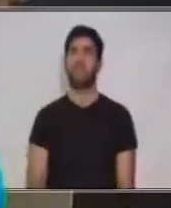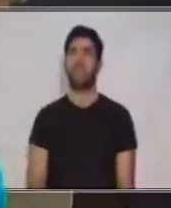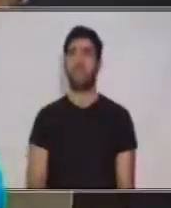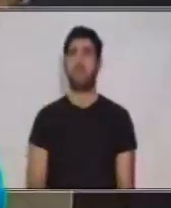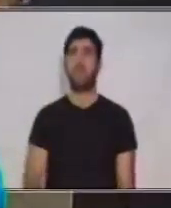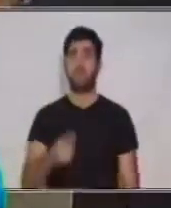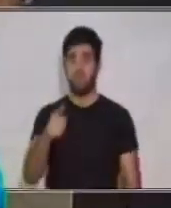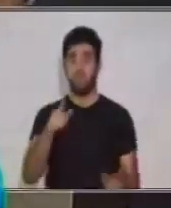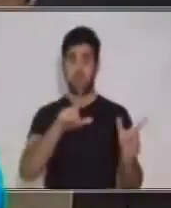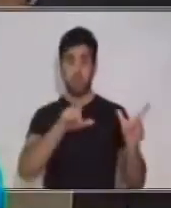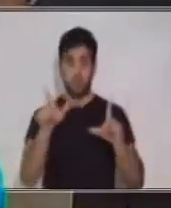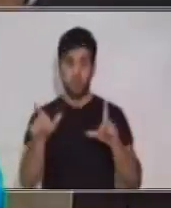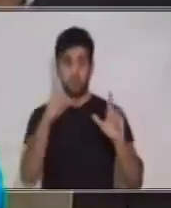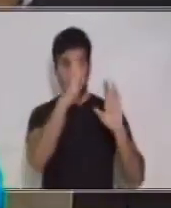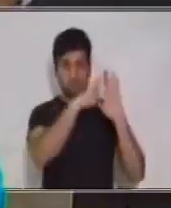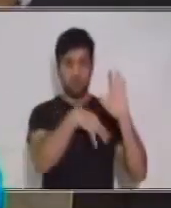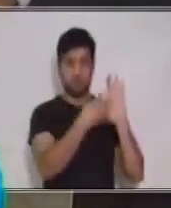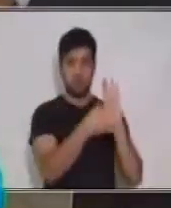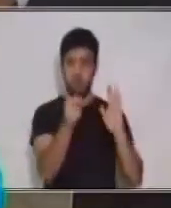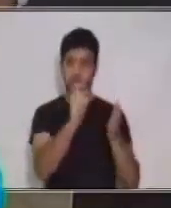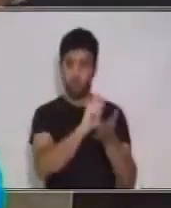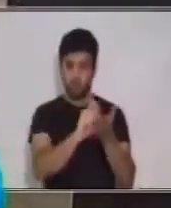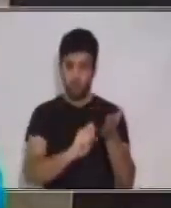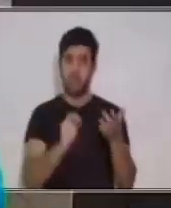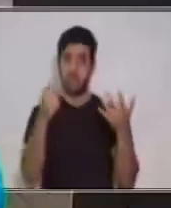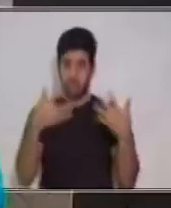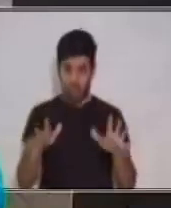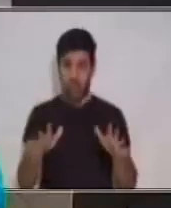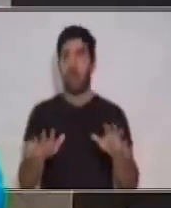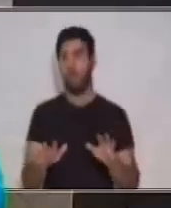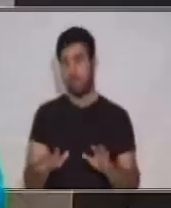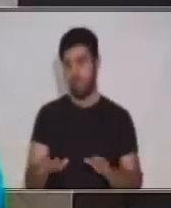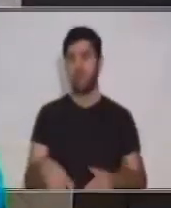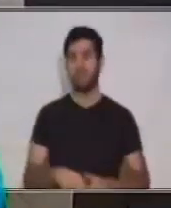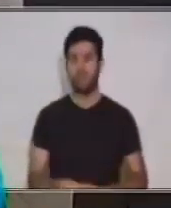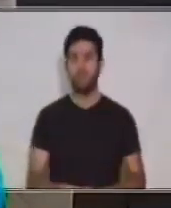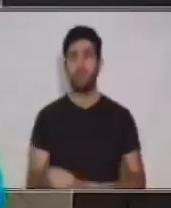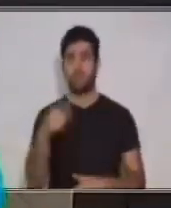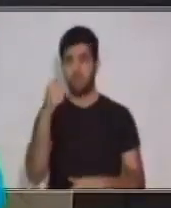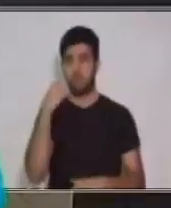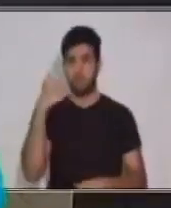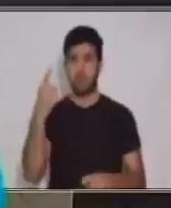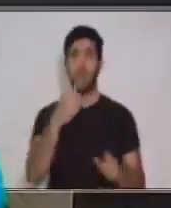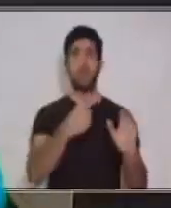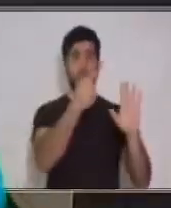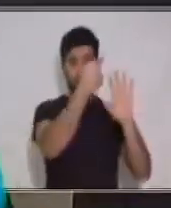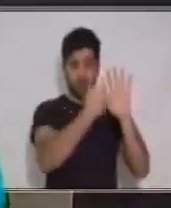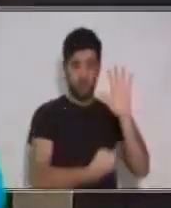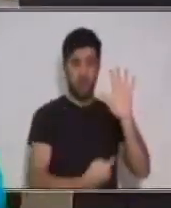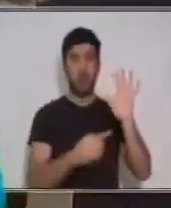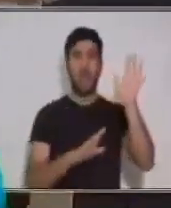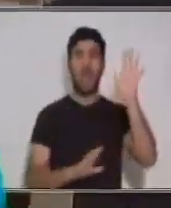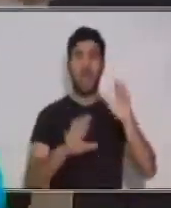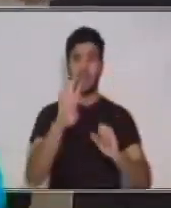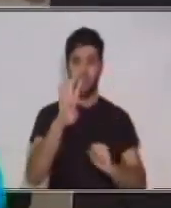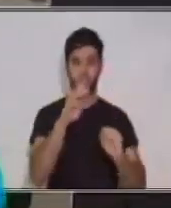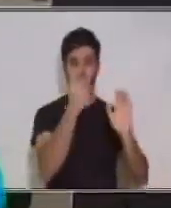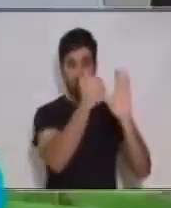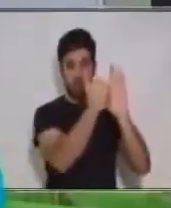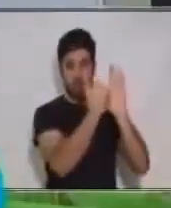en tu cuaderno, ¿verdad? Es importante que lo hagas con regla, que te quede esta forma. Son 14 filas,